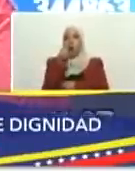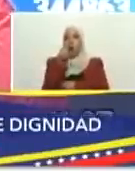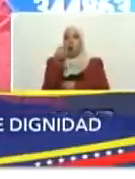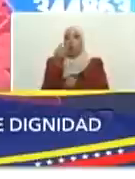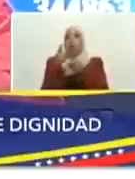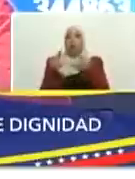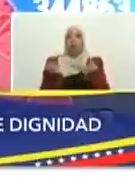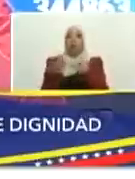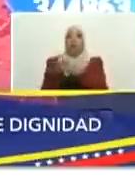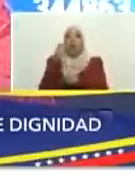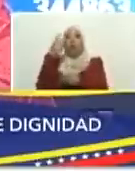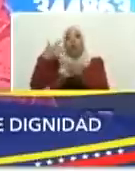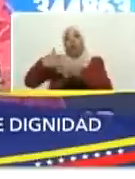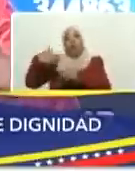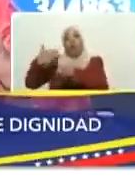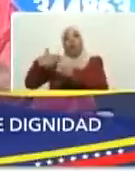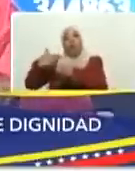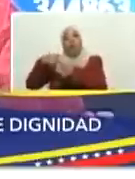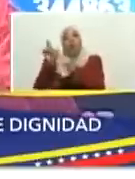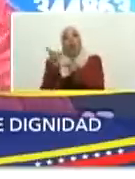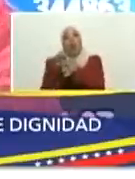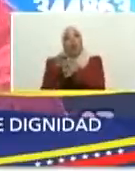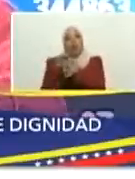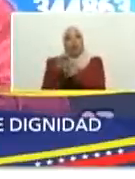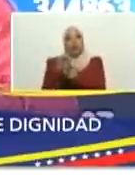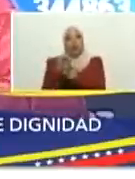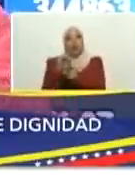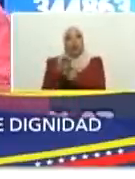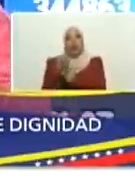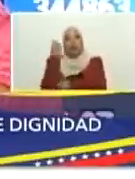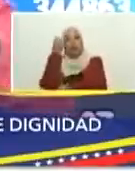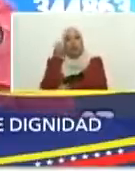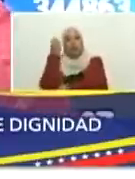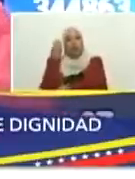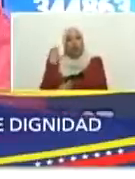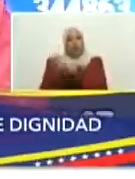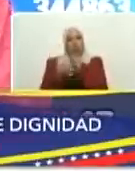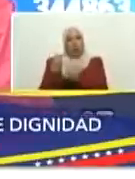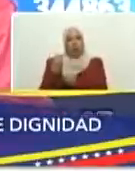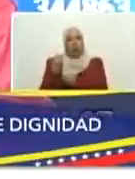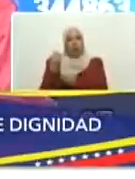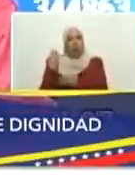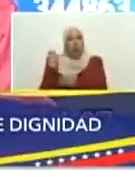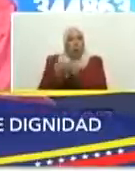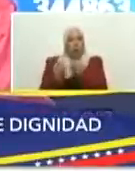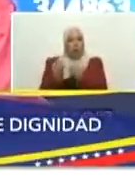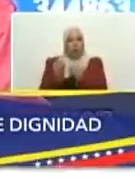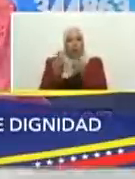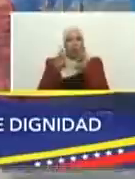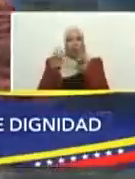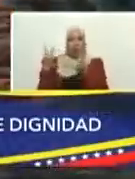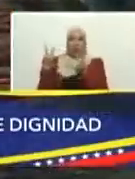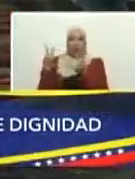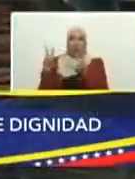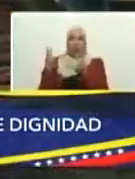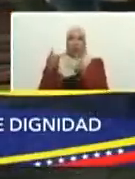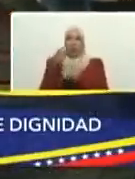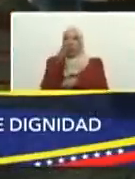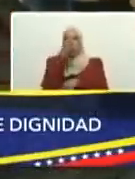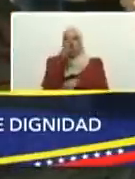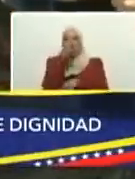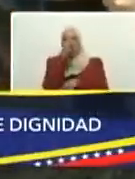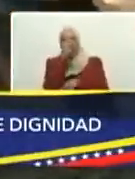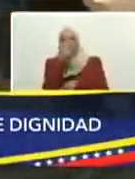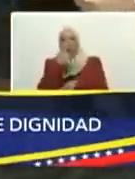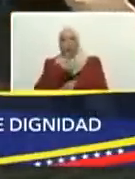retribución del petróleo y del gas. ¿Qué creen ustedes? ¿Cómo se puede llamar eso? Una burla a los